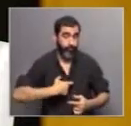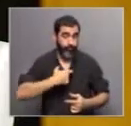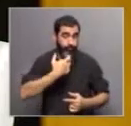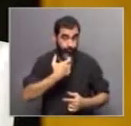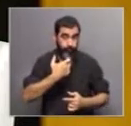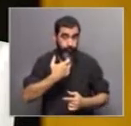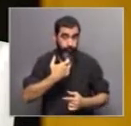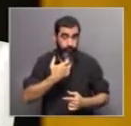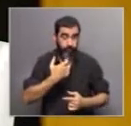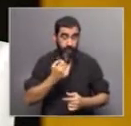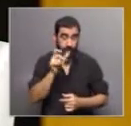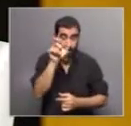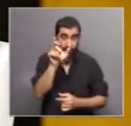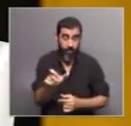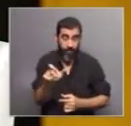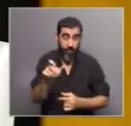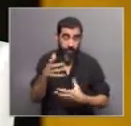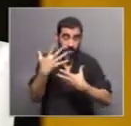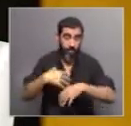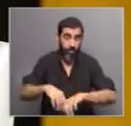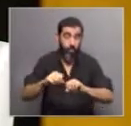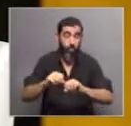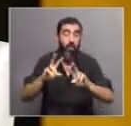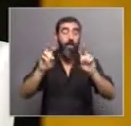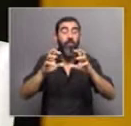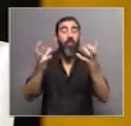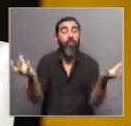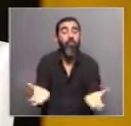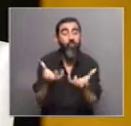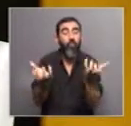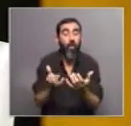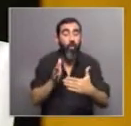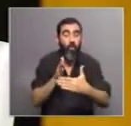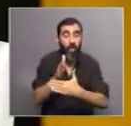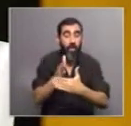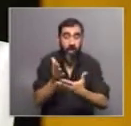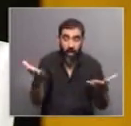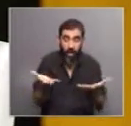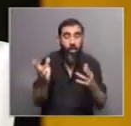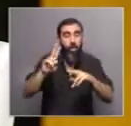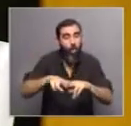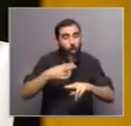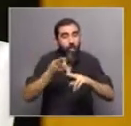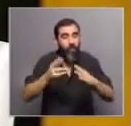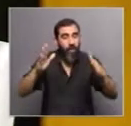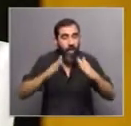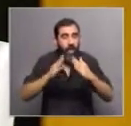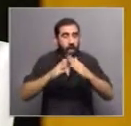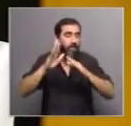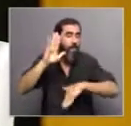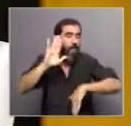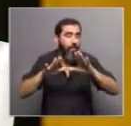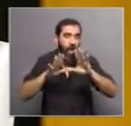que recurrió el Homo sapiens, ¿no? El fuego, a leña. Hoy cada vez más hogares vuelven con mucha